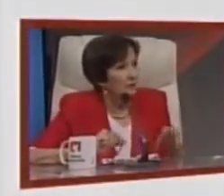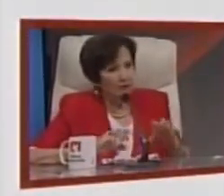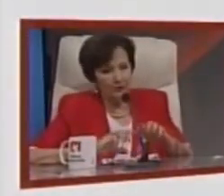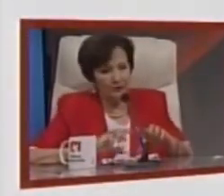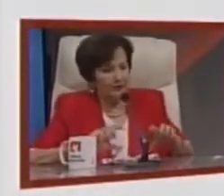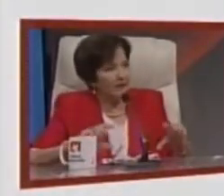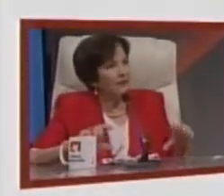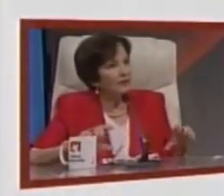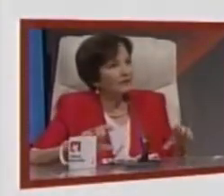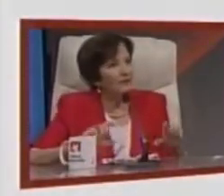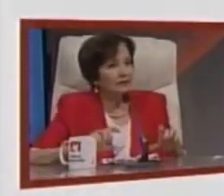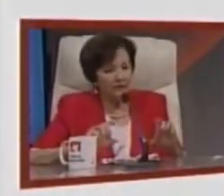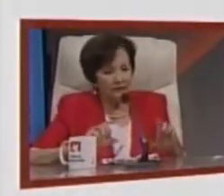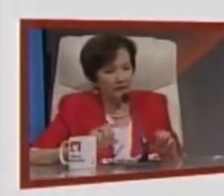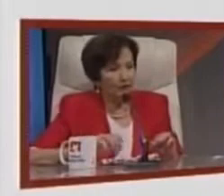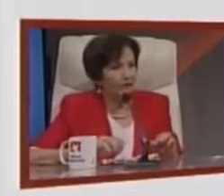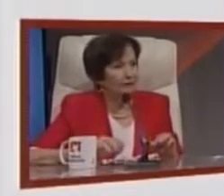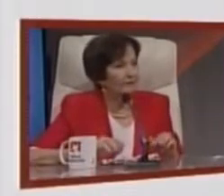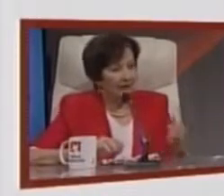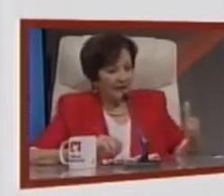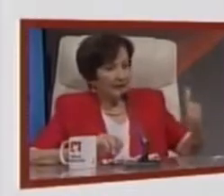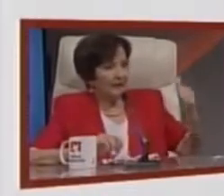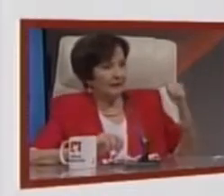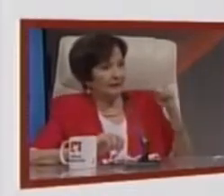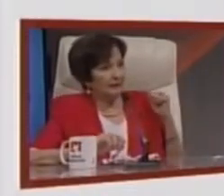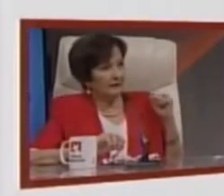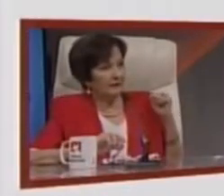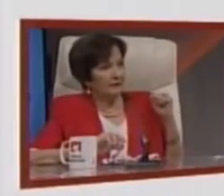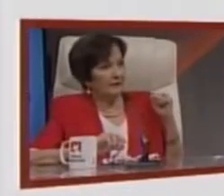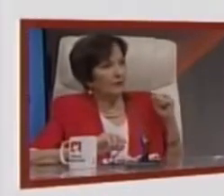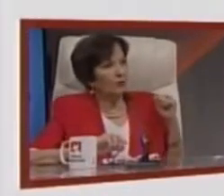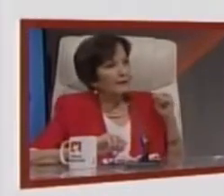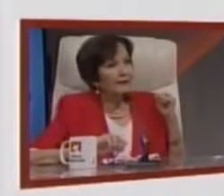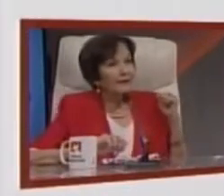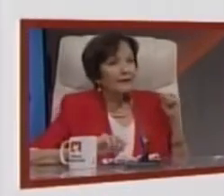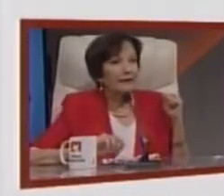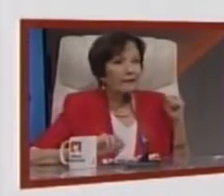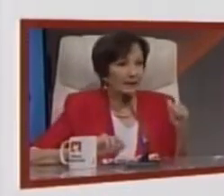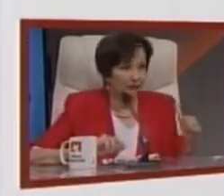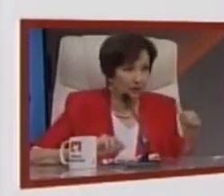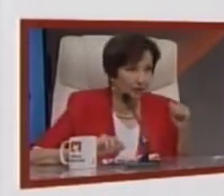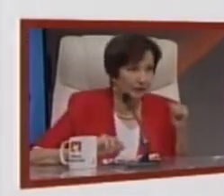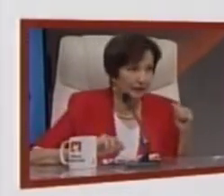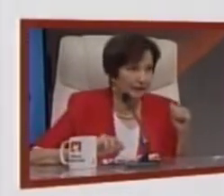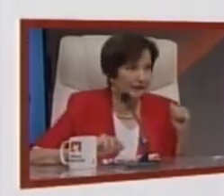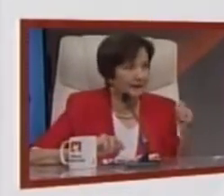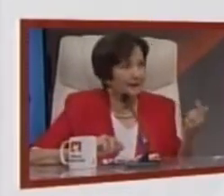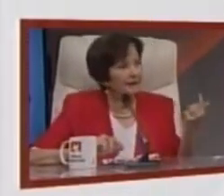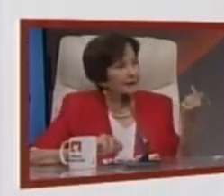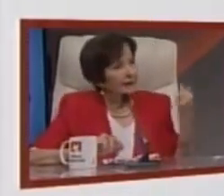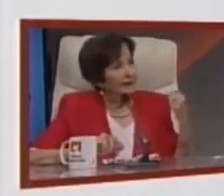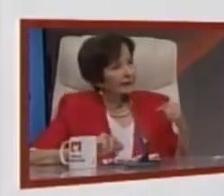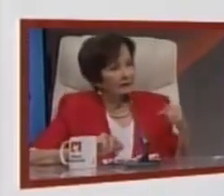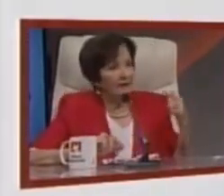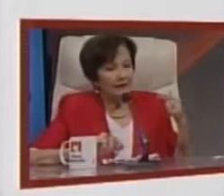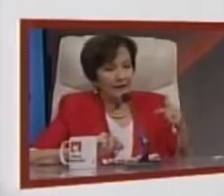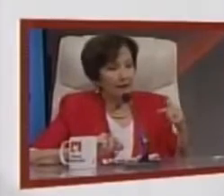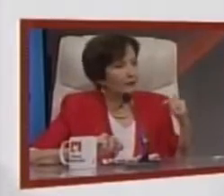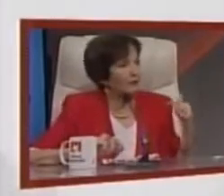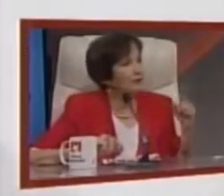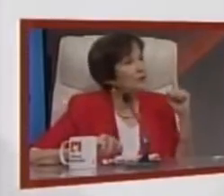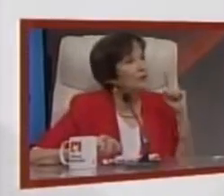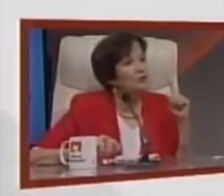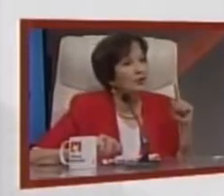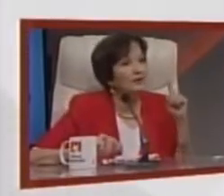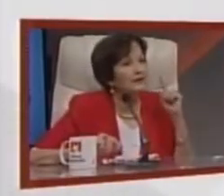Macron, obviamente una diferencia notable. En la primera vuelta, Mélenchon de la izquierda real había